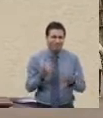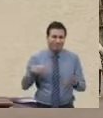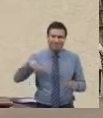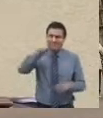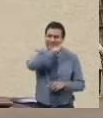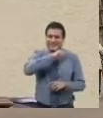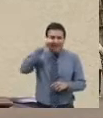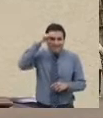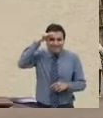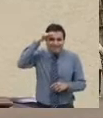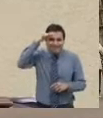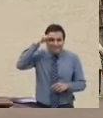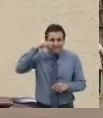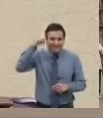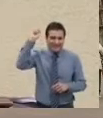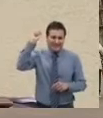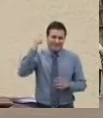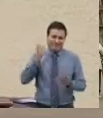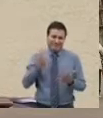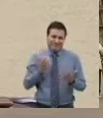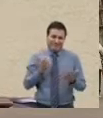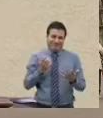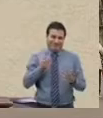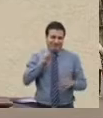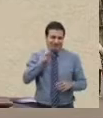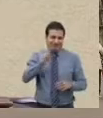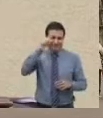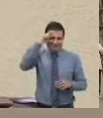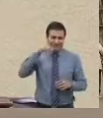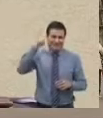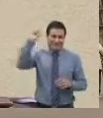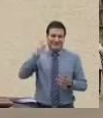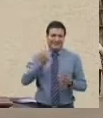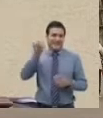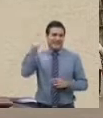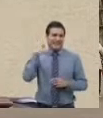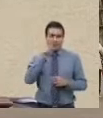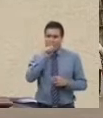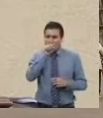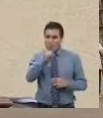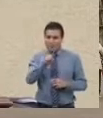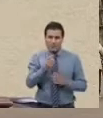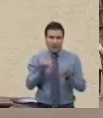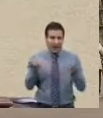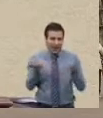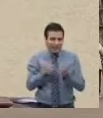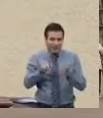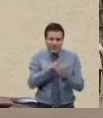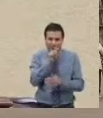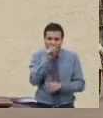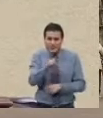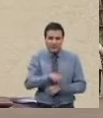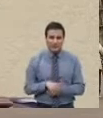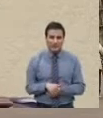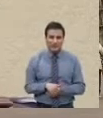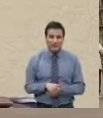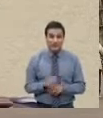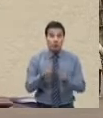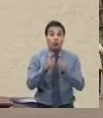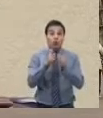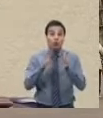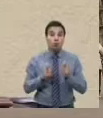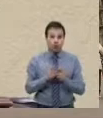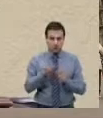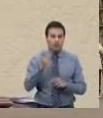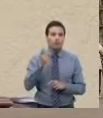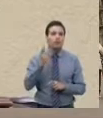que desde este punto de vista no pueden obviarse. Parecería en este sentido que se insiste en aprovechar de una manera